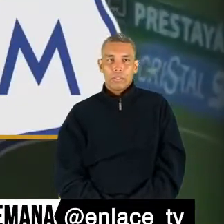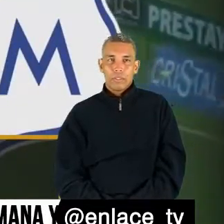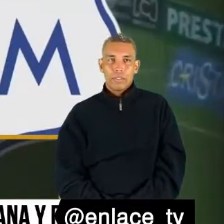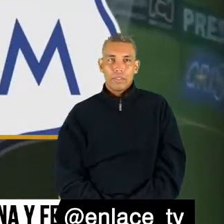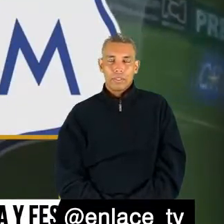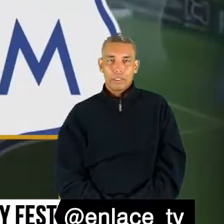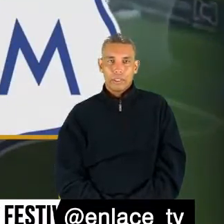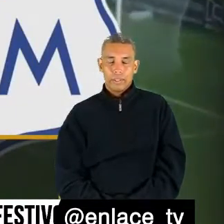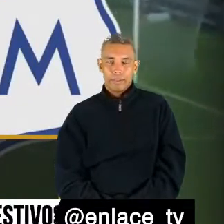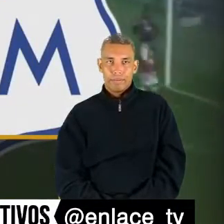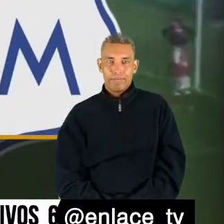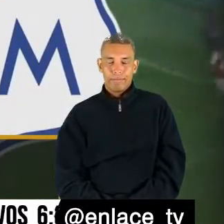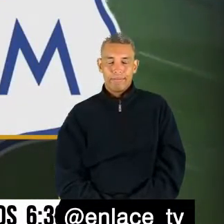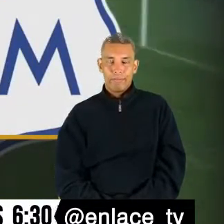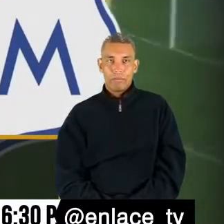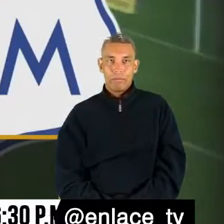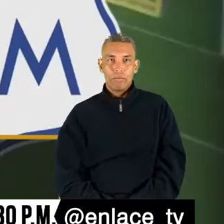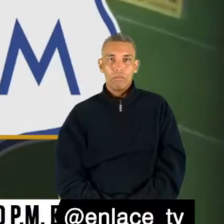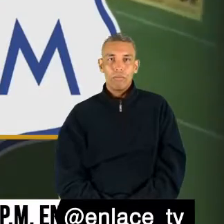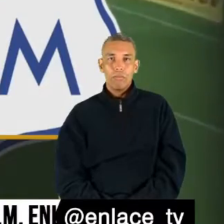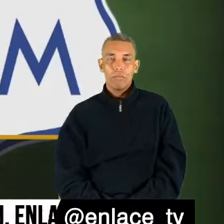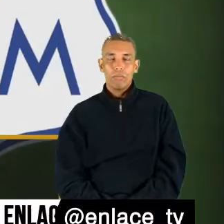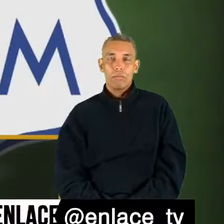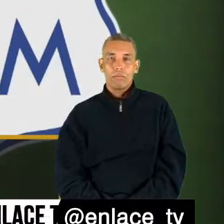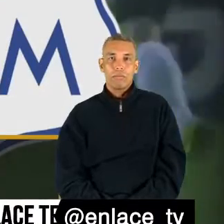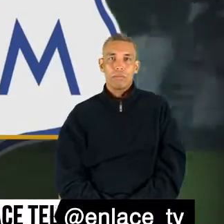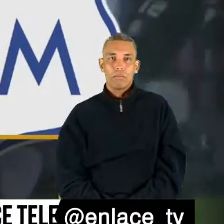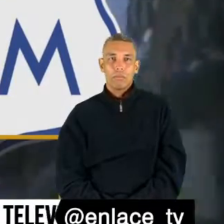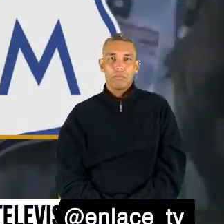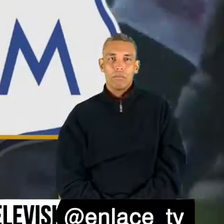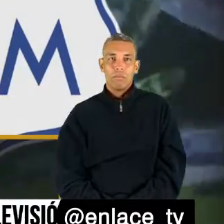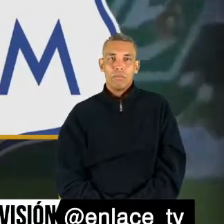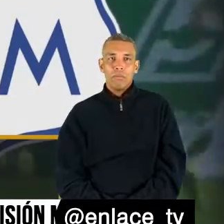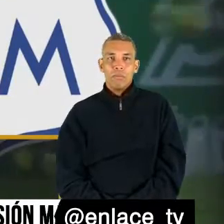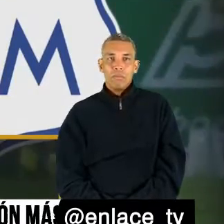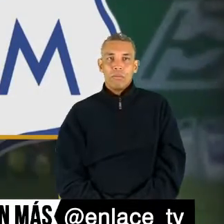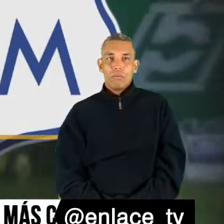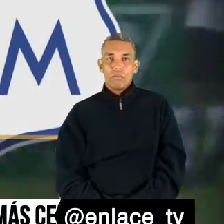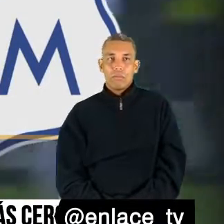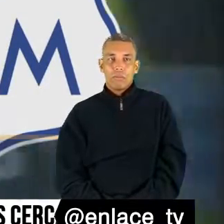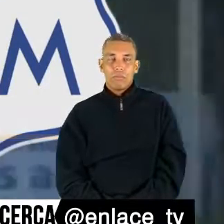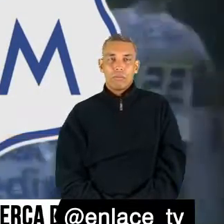Junior hará lo propio frente al Millonarios en el Metropolitano de Barranquilla a las